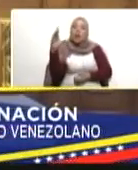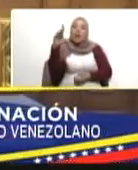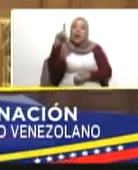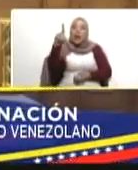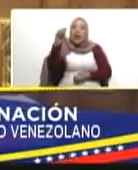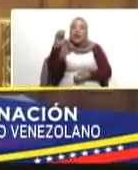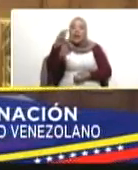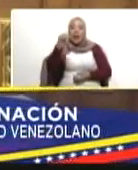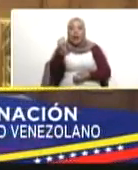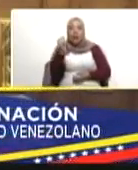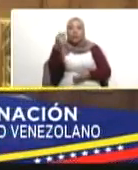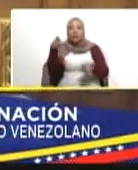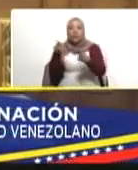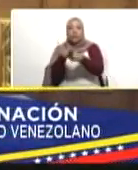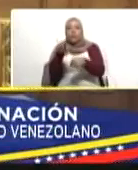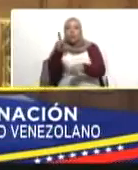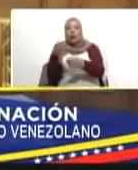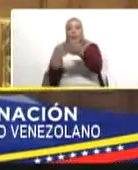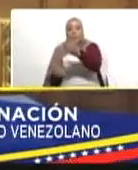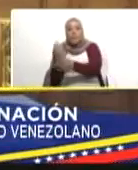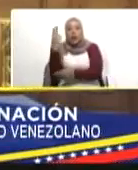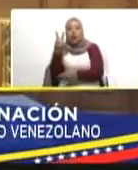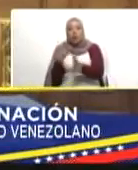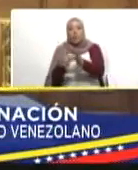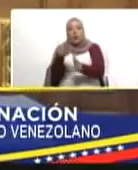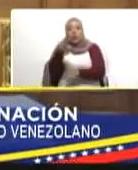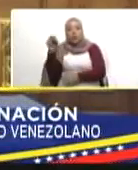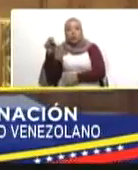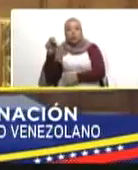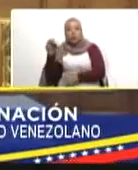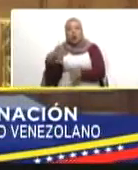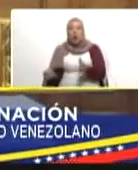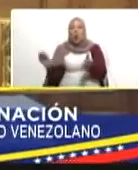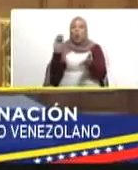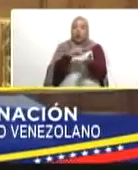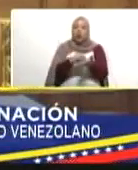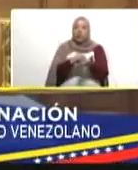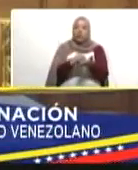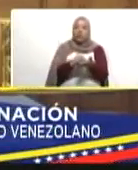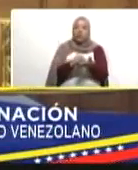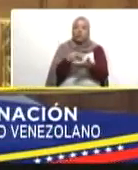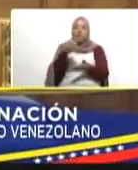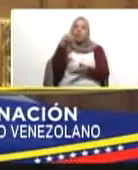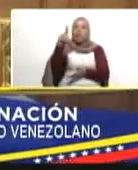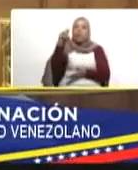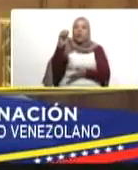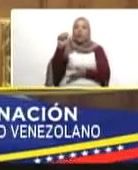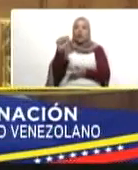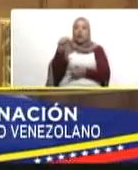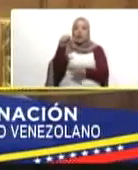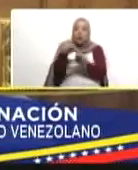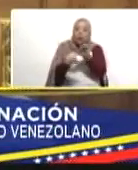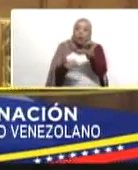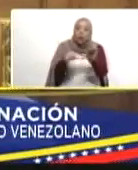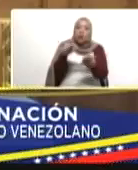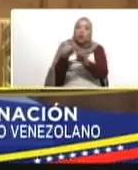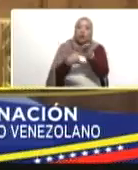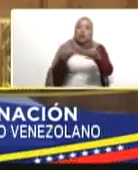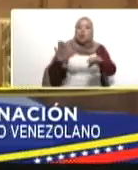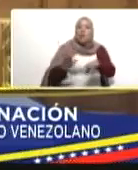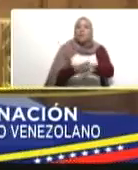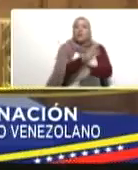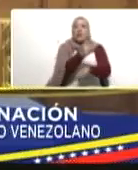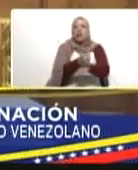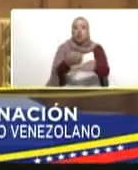gedion del 3 de mayo 2020 y pare usted de contar la DEA maneja los hilos de los principales